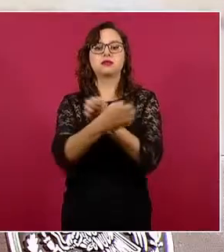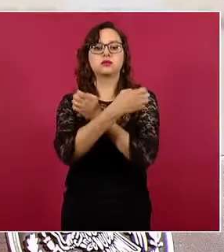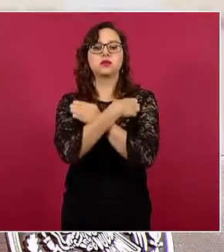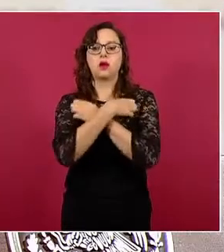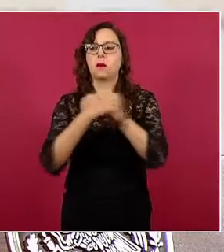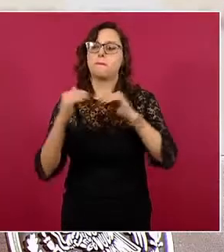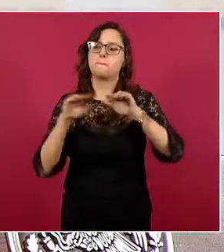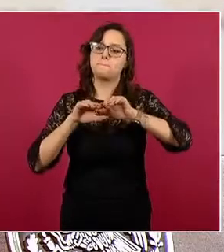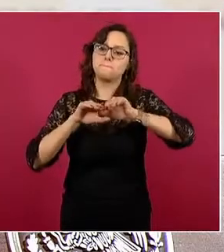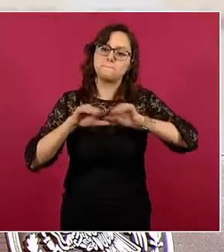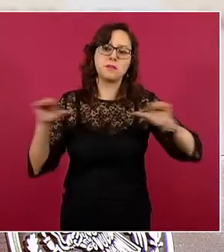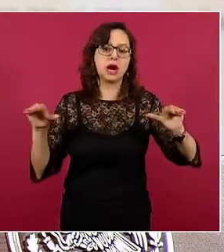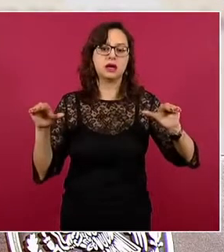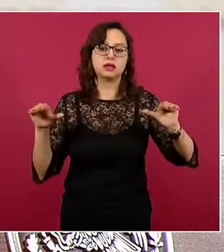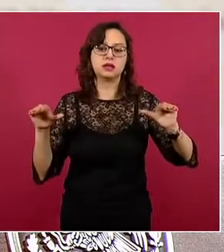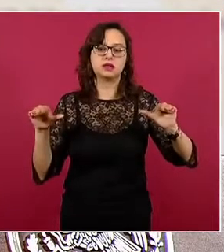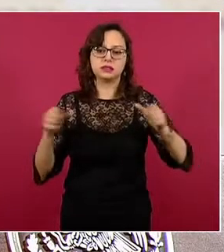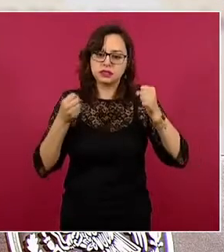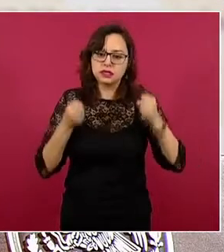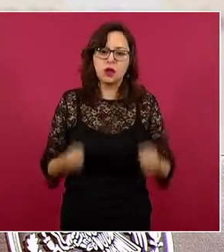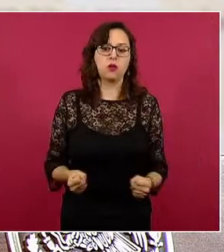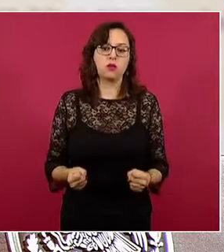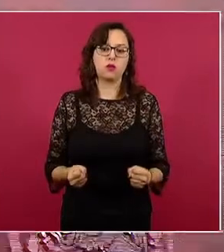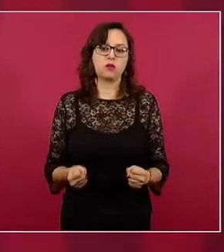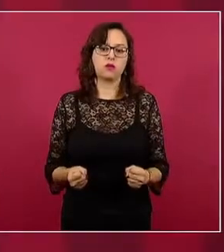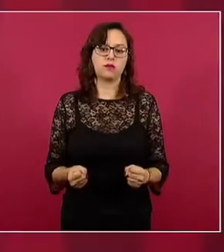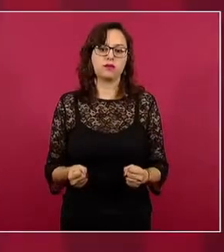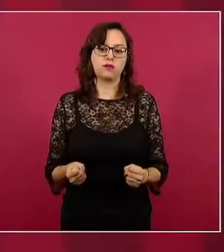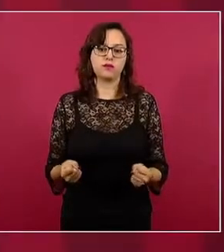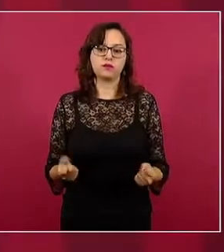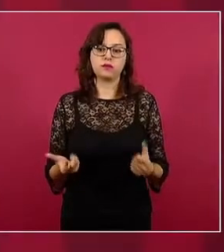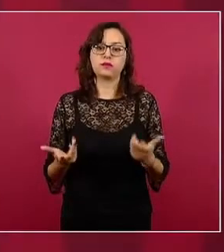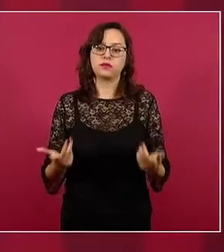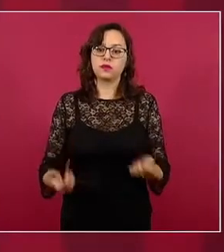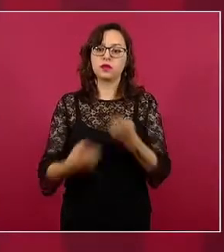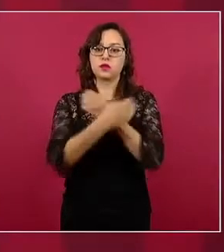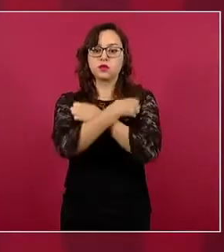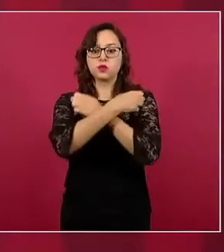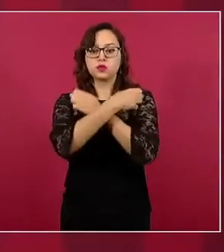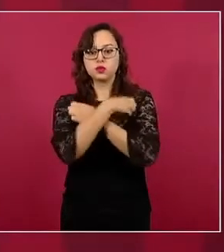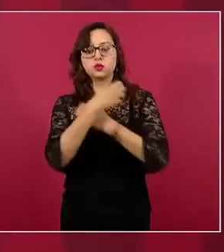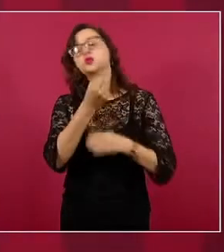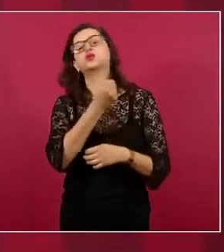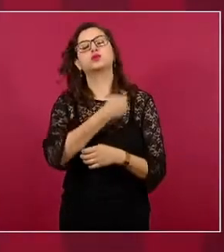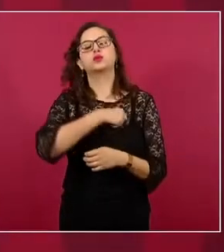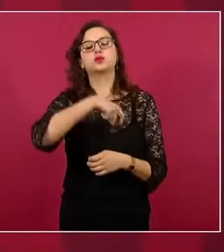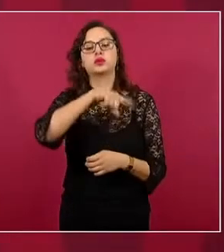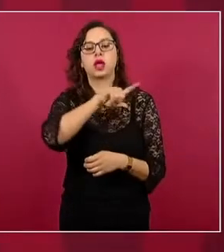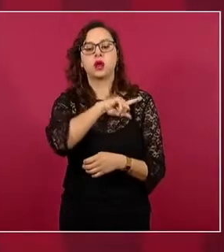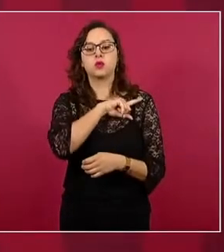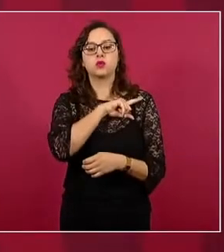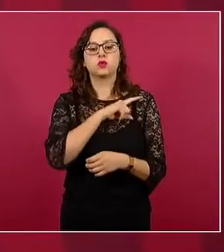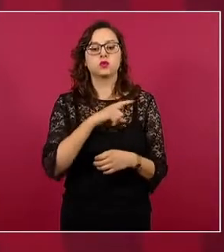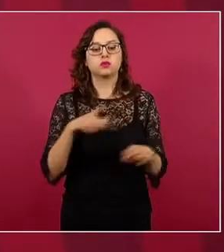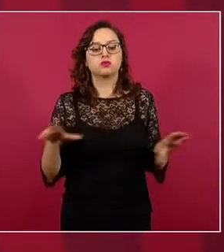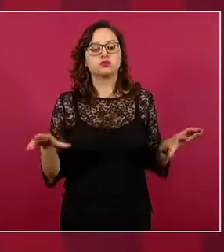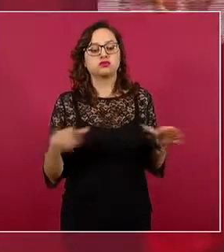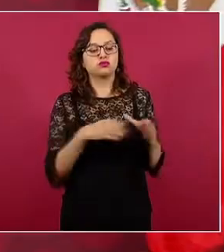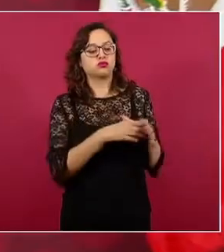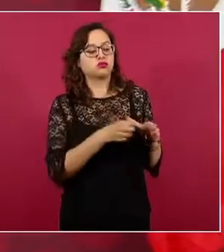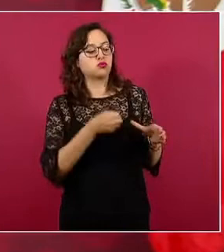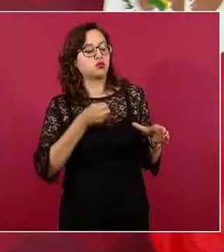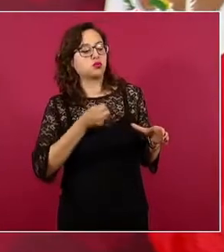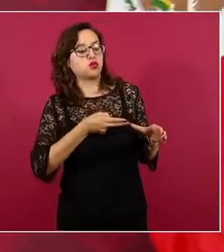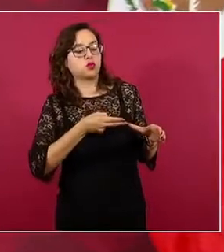educación, porque la educación, como la salud, no pueden ser privilegios,